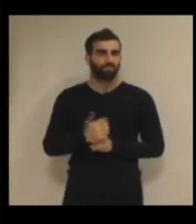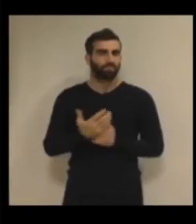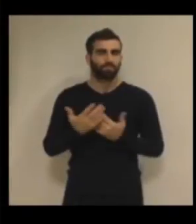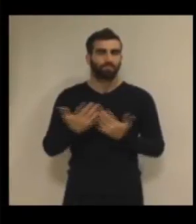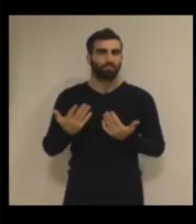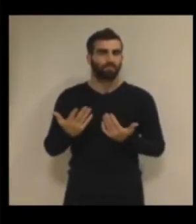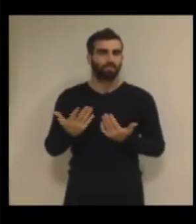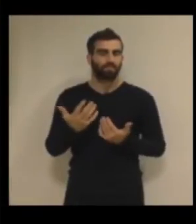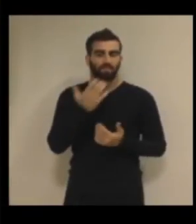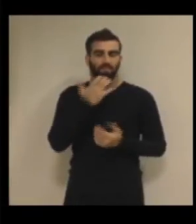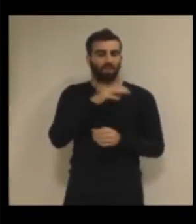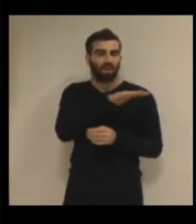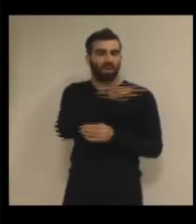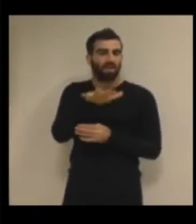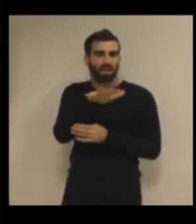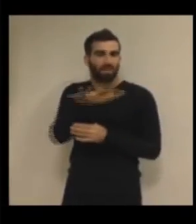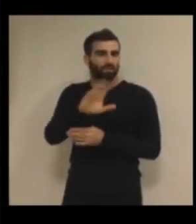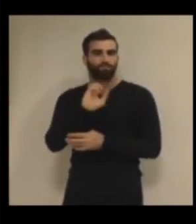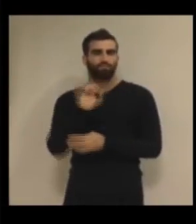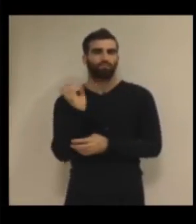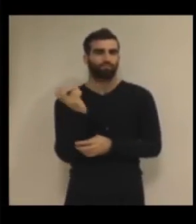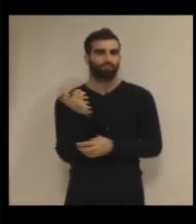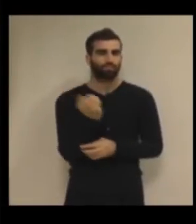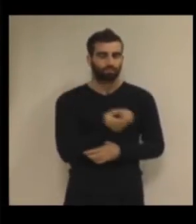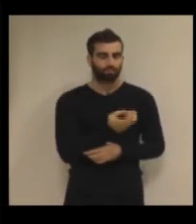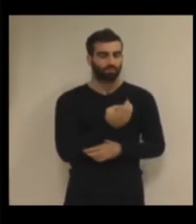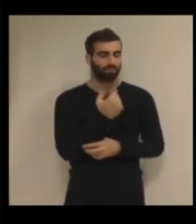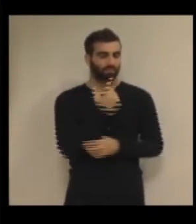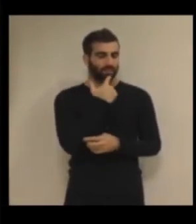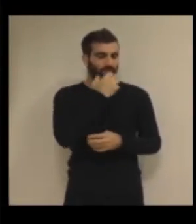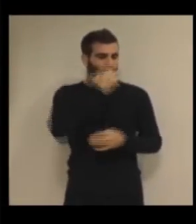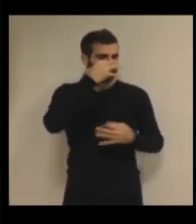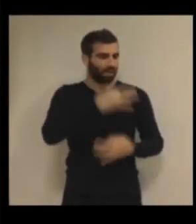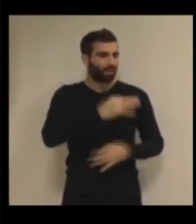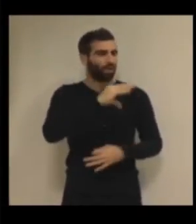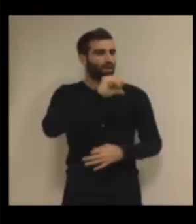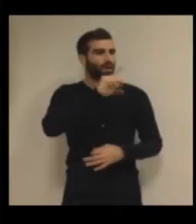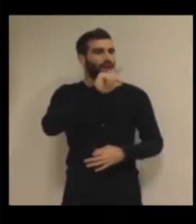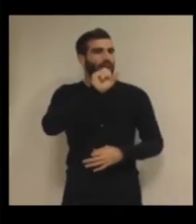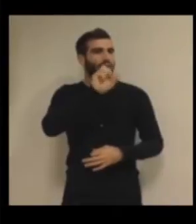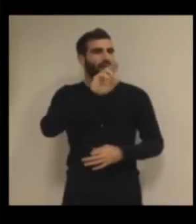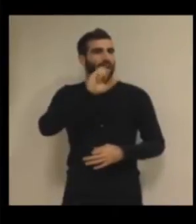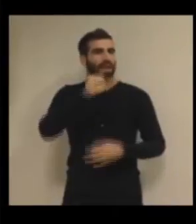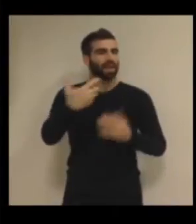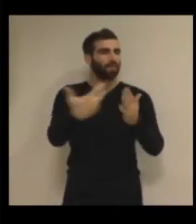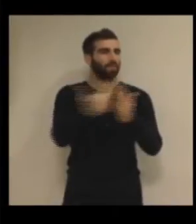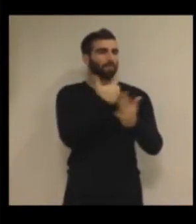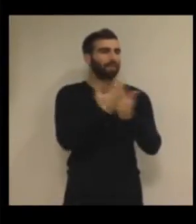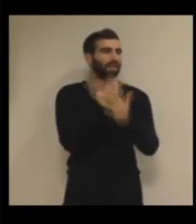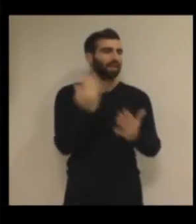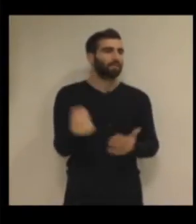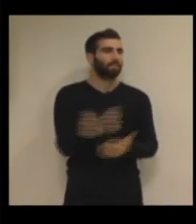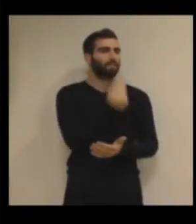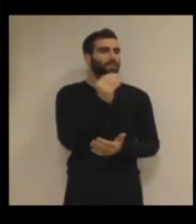en los distintos campus? Pues estoy seguro que Clara nos lo explica mejor que nadie, que es la supercoordinadora.